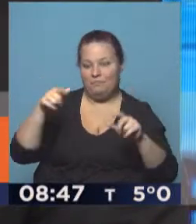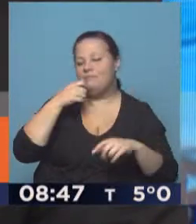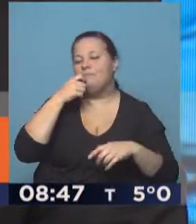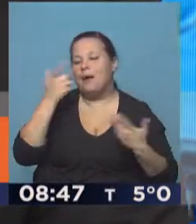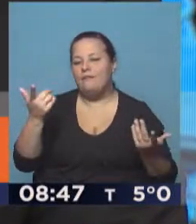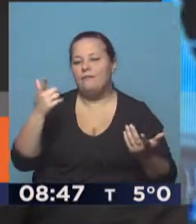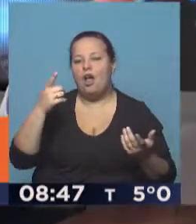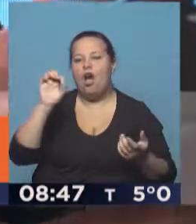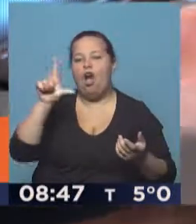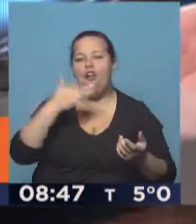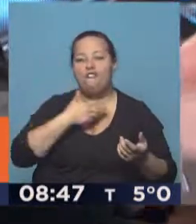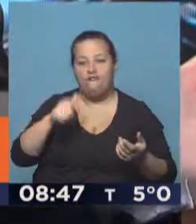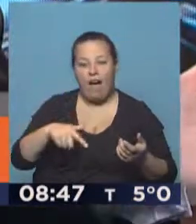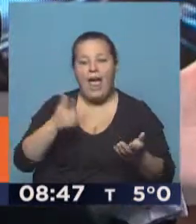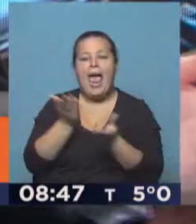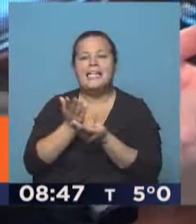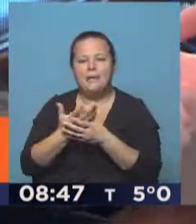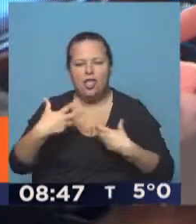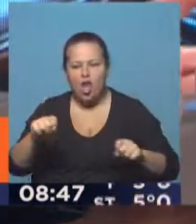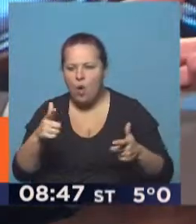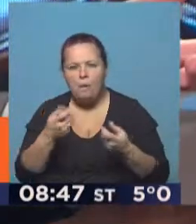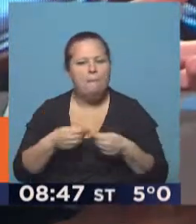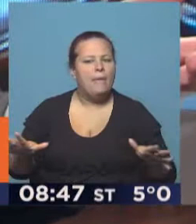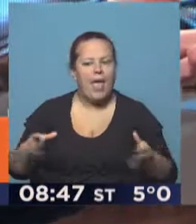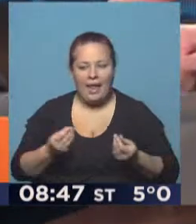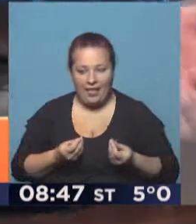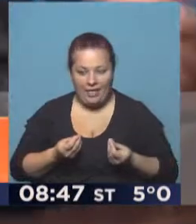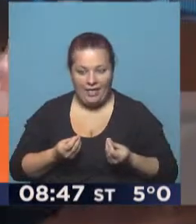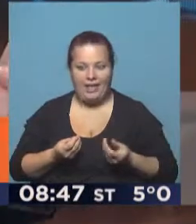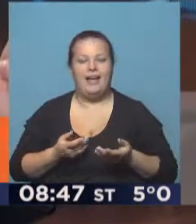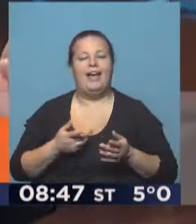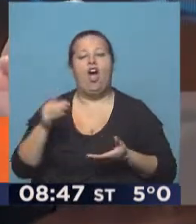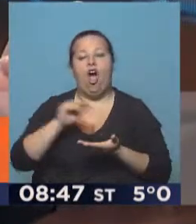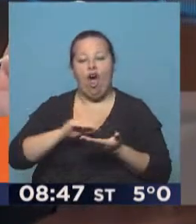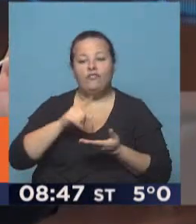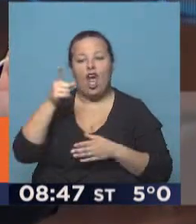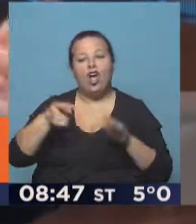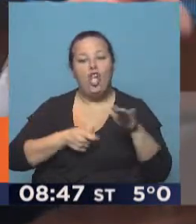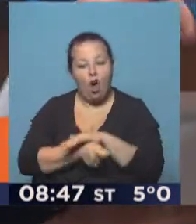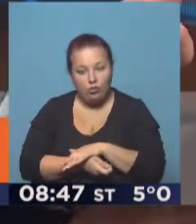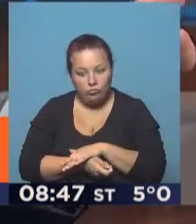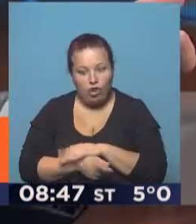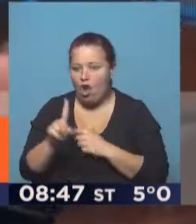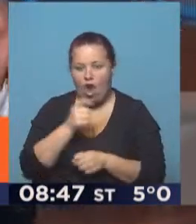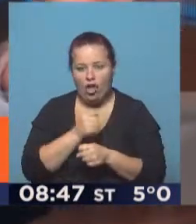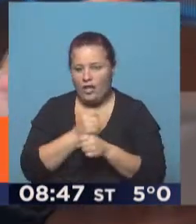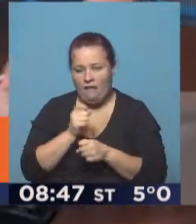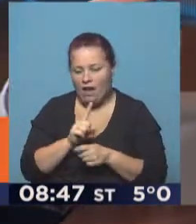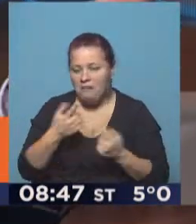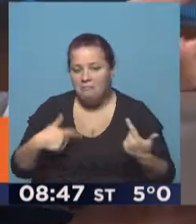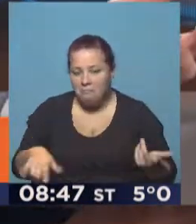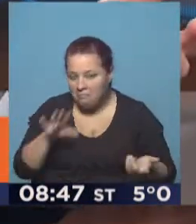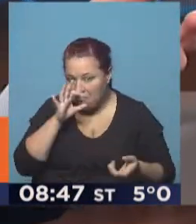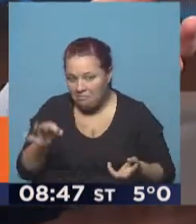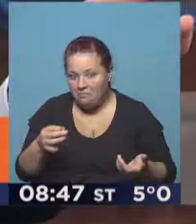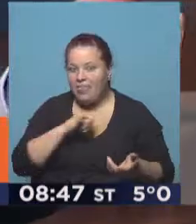caso Olfán, ¿no es cierto?, y los expedientes no aparecían o se perdían. La oficina anticorrupción no funcionaba, en los hechos no hacía